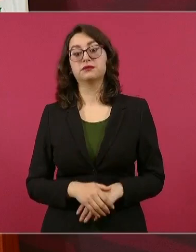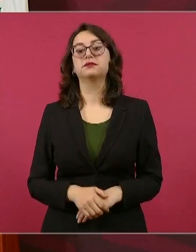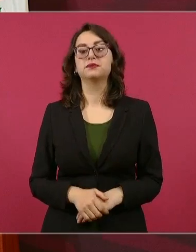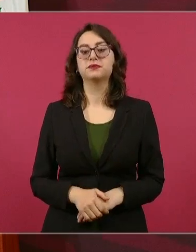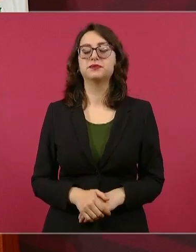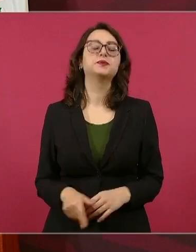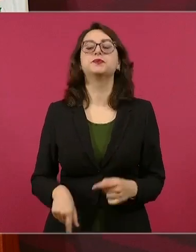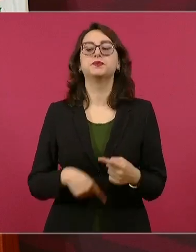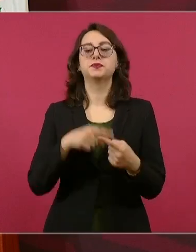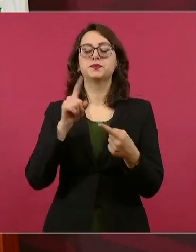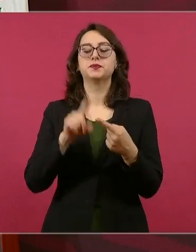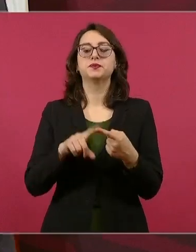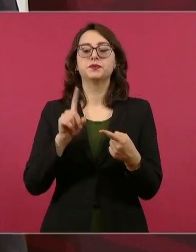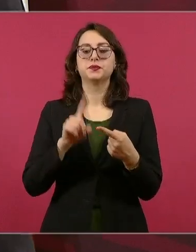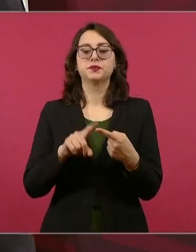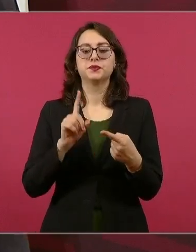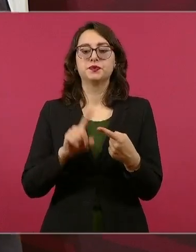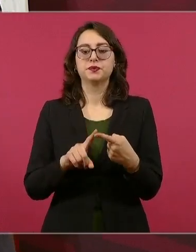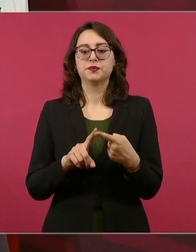AMLO, Morena